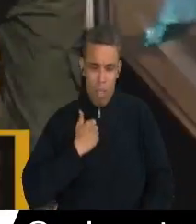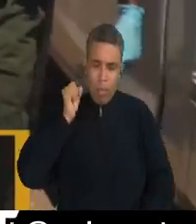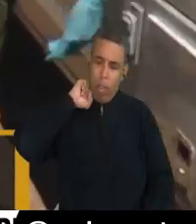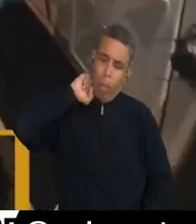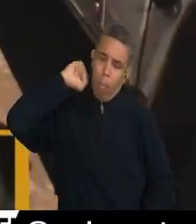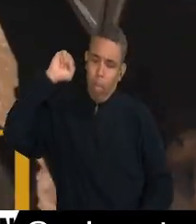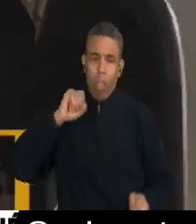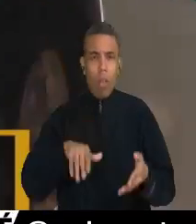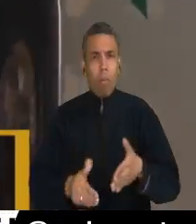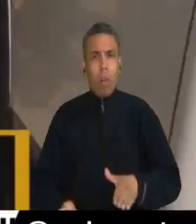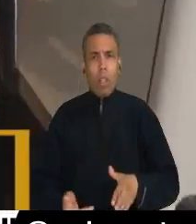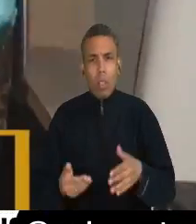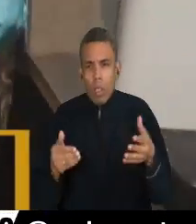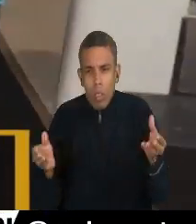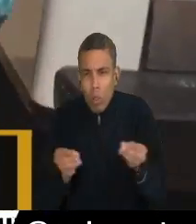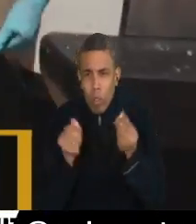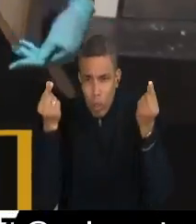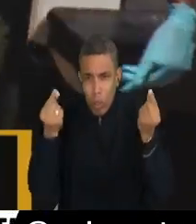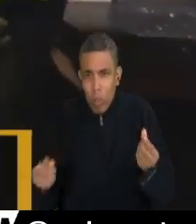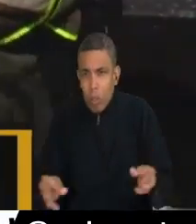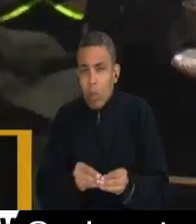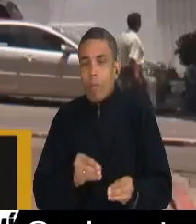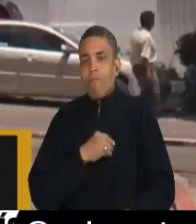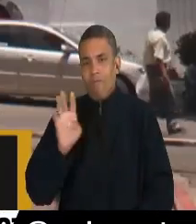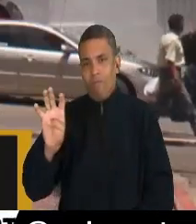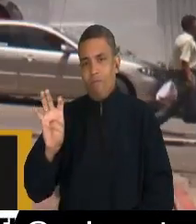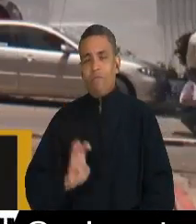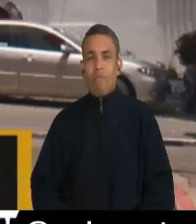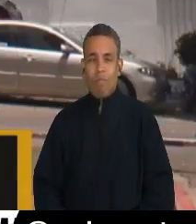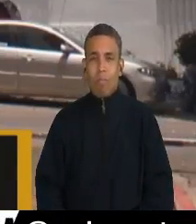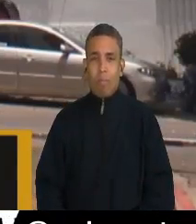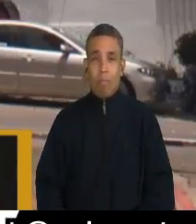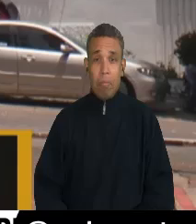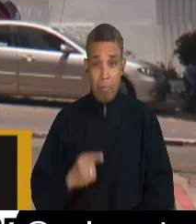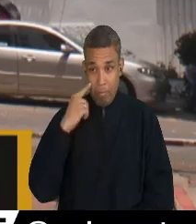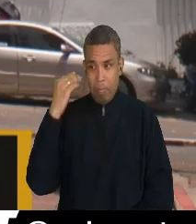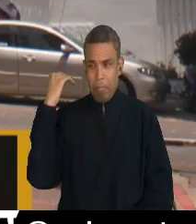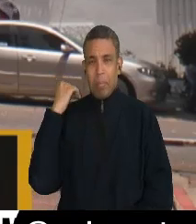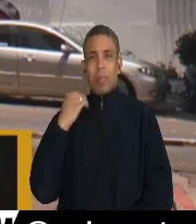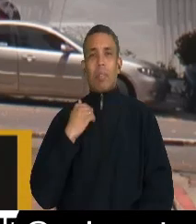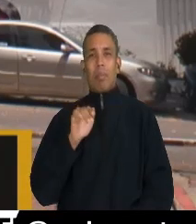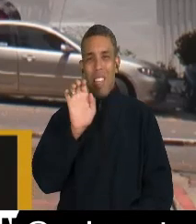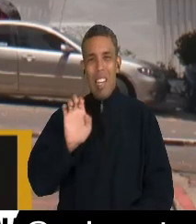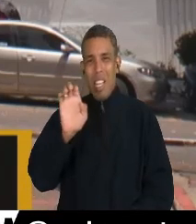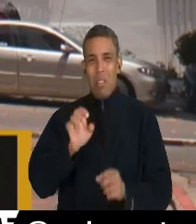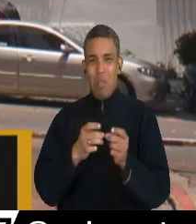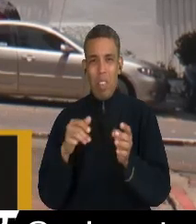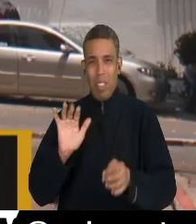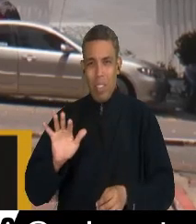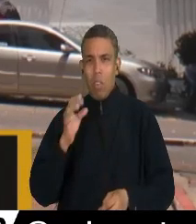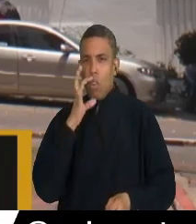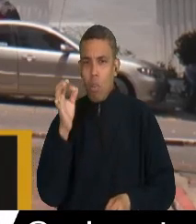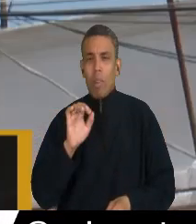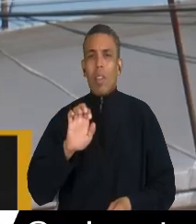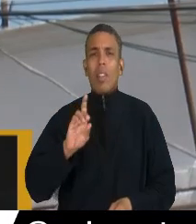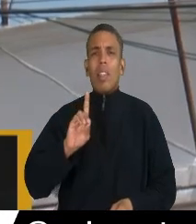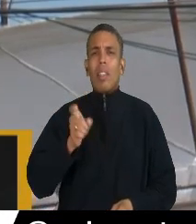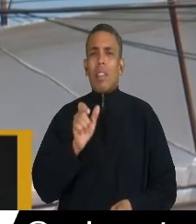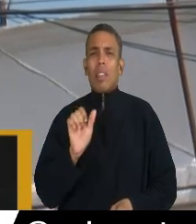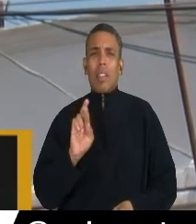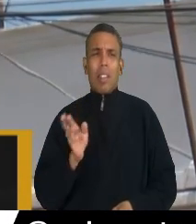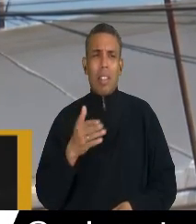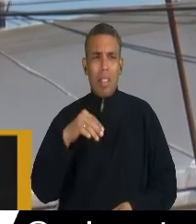9 personas han tomado la fatal decisión de quitarse la vida. El primer caso se presentó el 5 de enero. Un hombre identificado como Edgar Peña Fernández